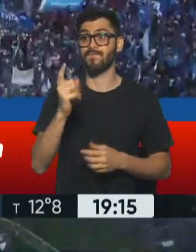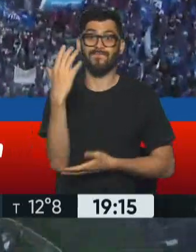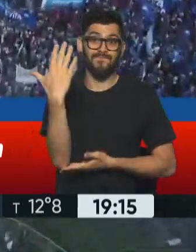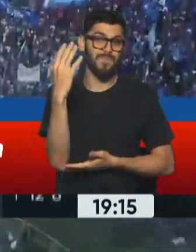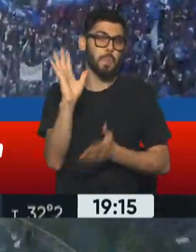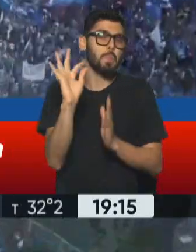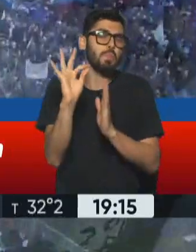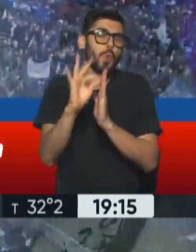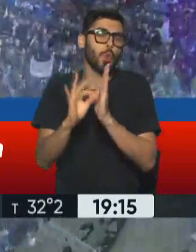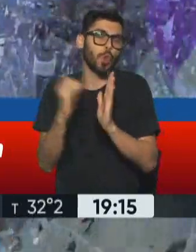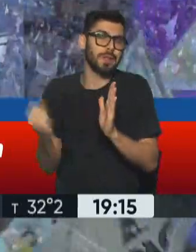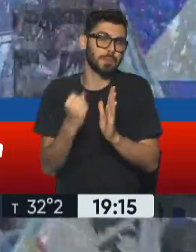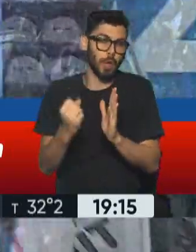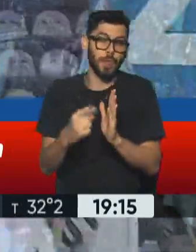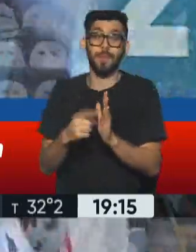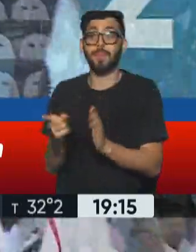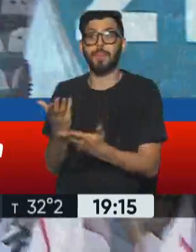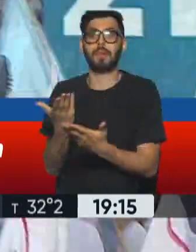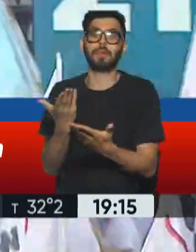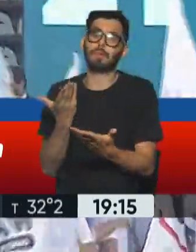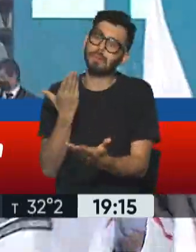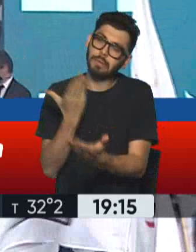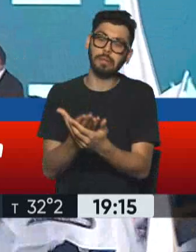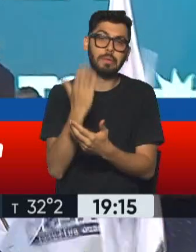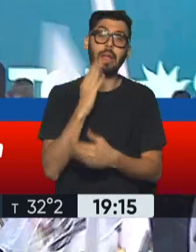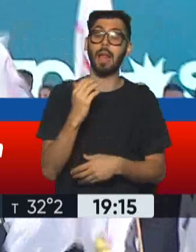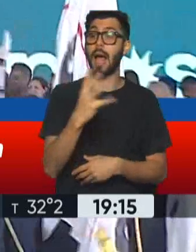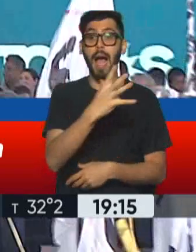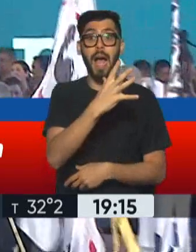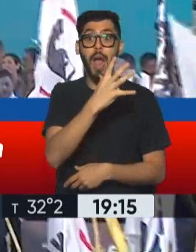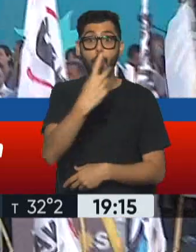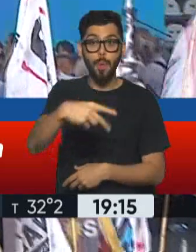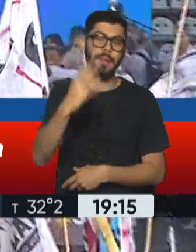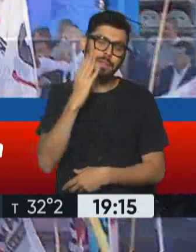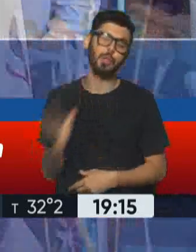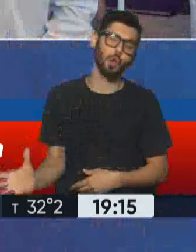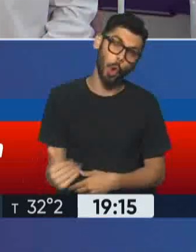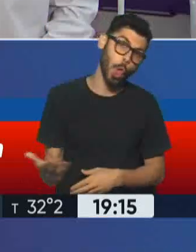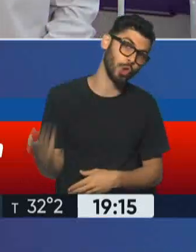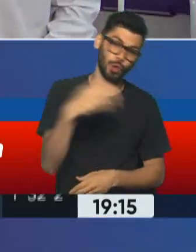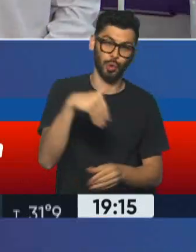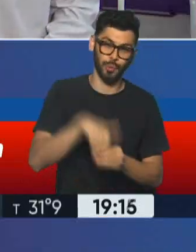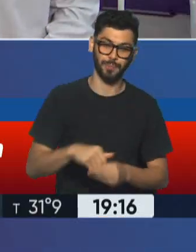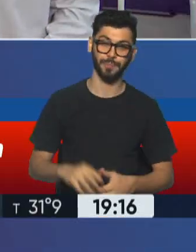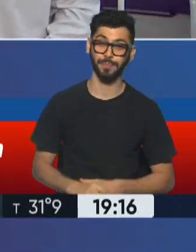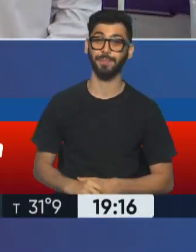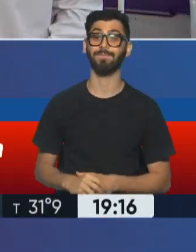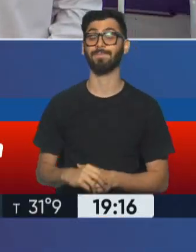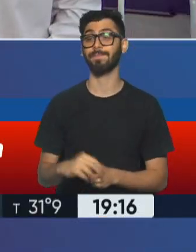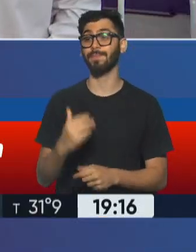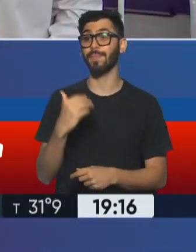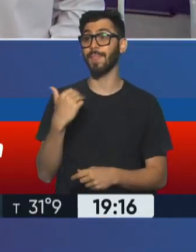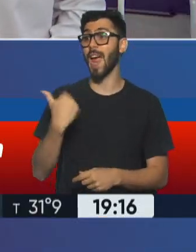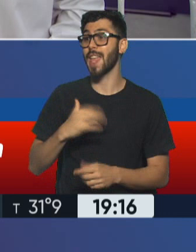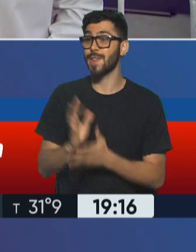discurso de Alberto Fernández, que pidió que el 14 de noviembre todos vayan a votar. La Argentina redundante, la del viaje circular,